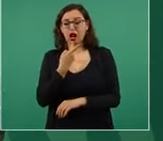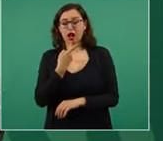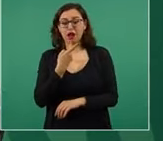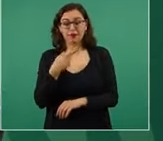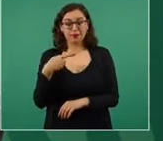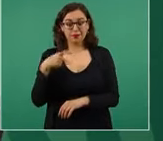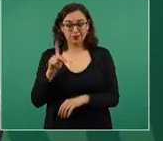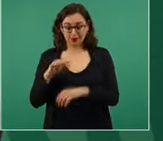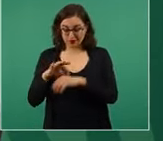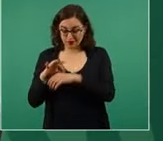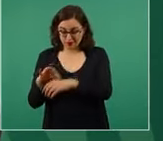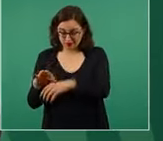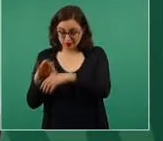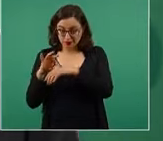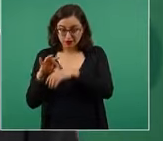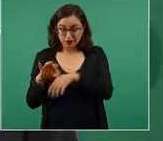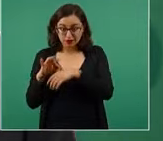importe